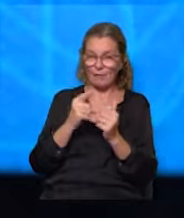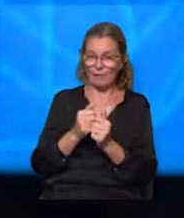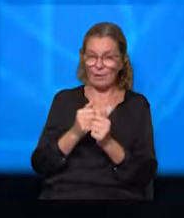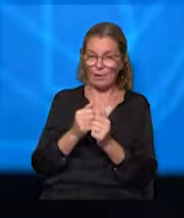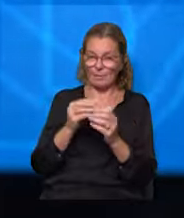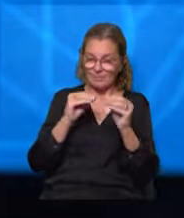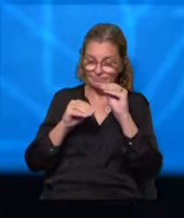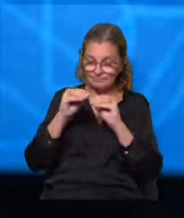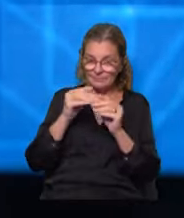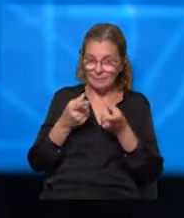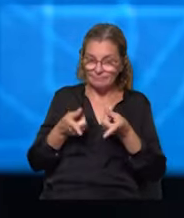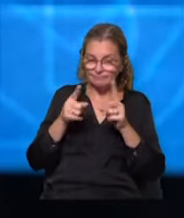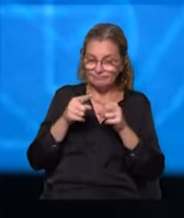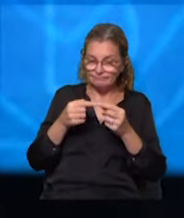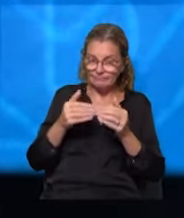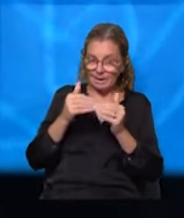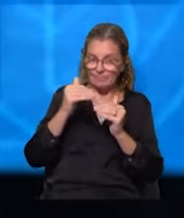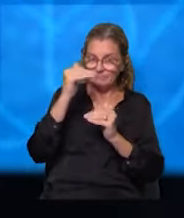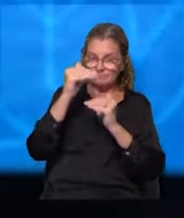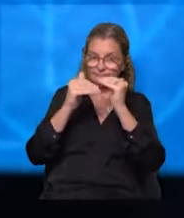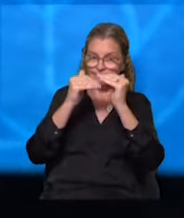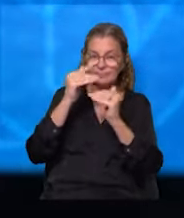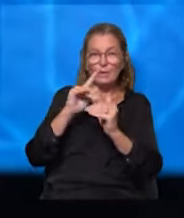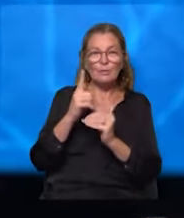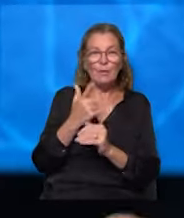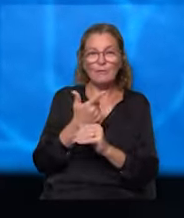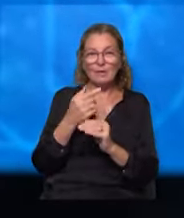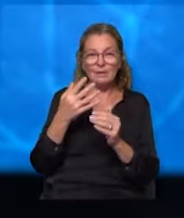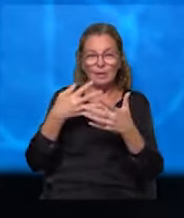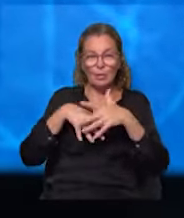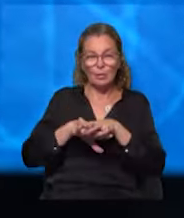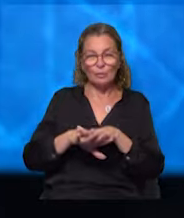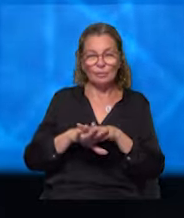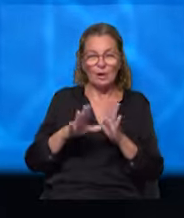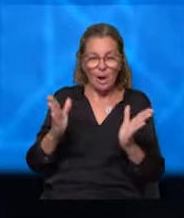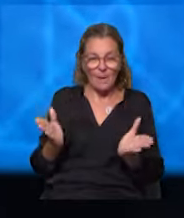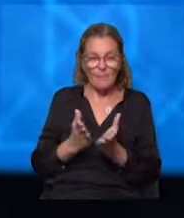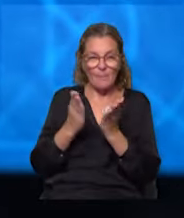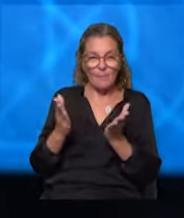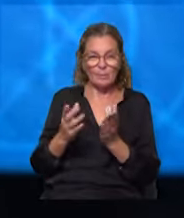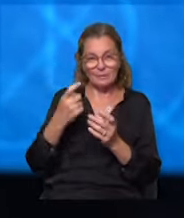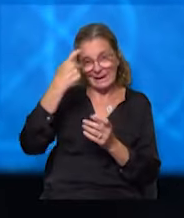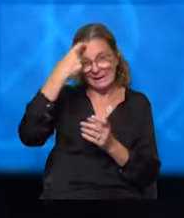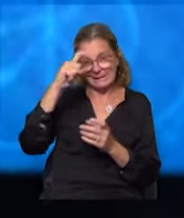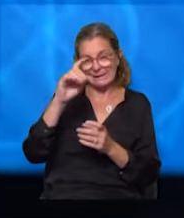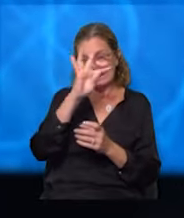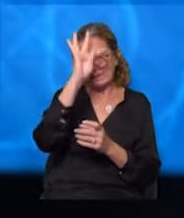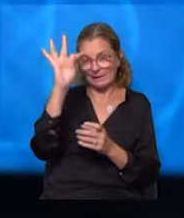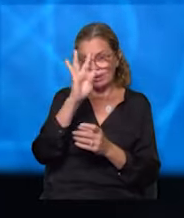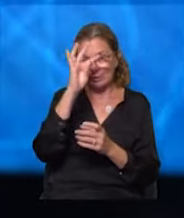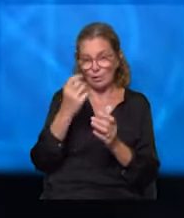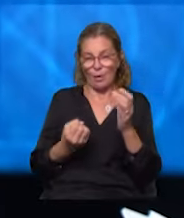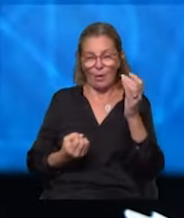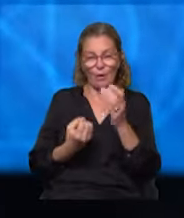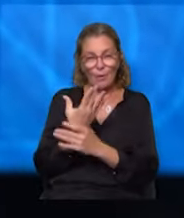una agenda de crecimiento no tuvo una agenda que incluyera impulso a la ciencia la tecnología la